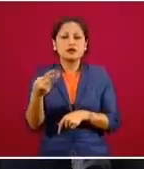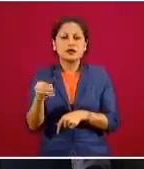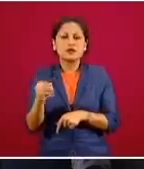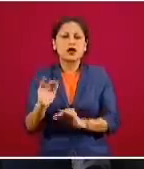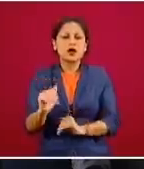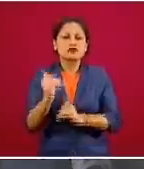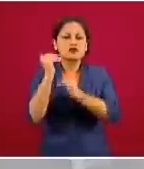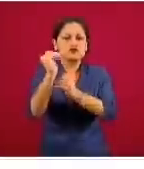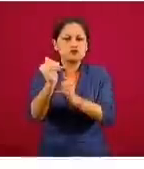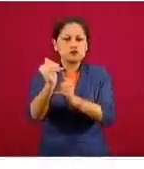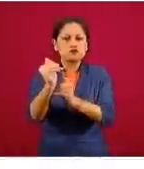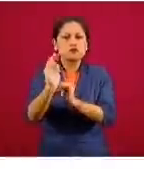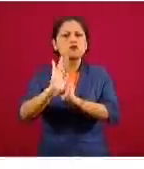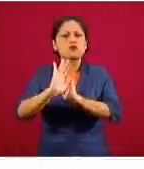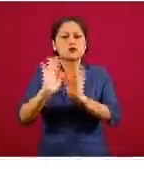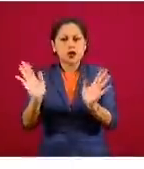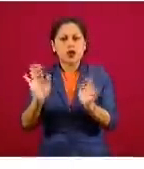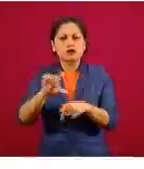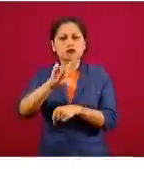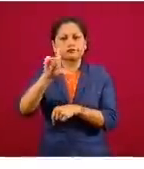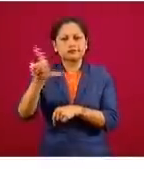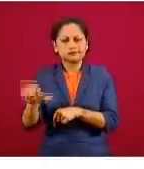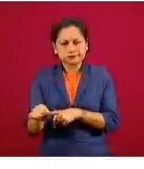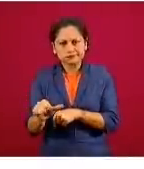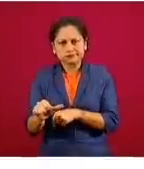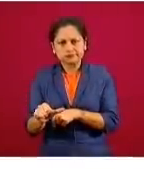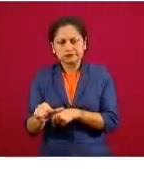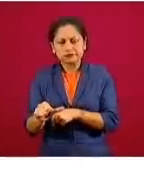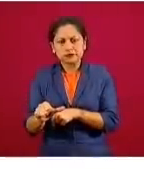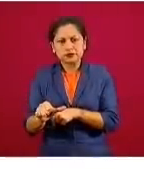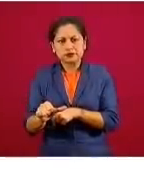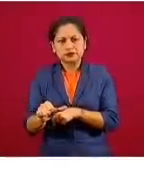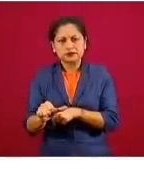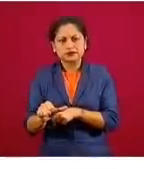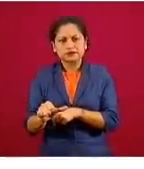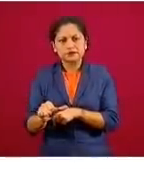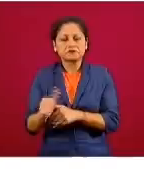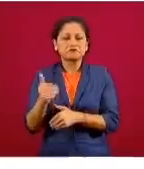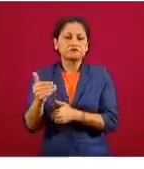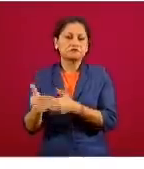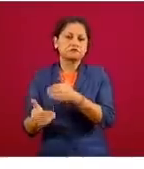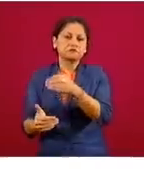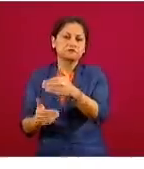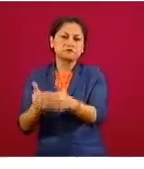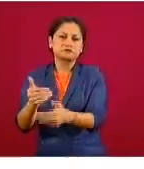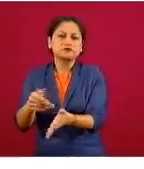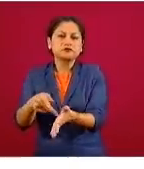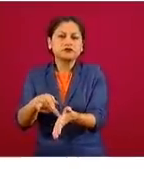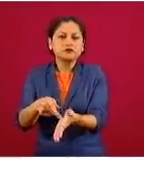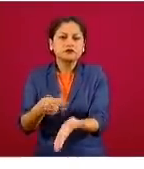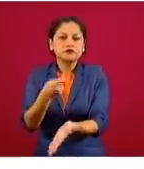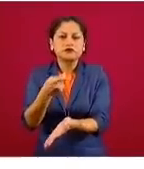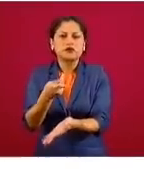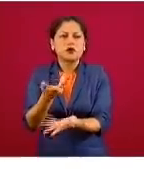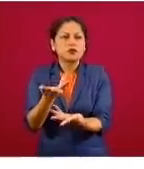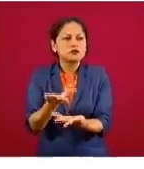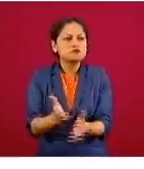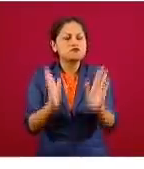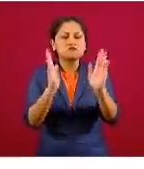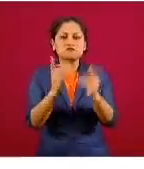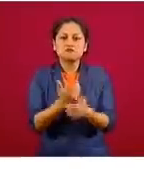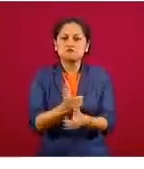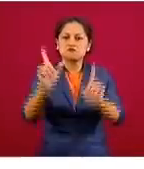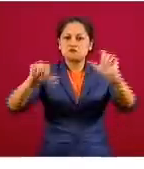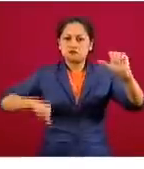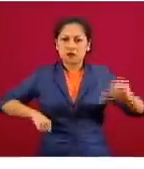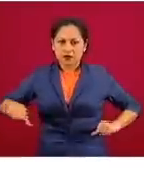y posteriormente se conservaría o se recuperarían las actividades normales. Entonces, en